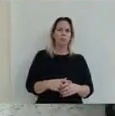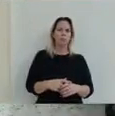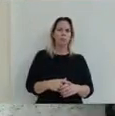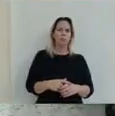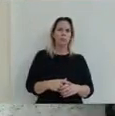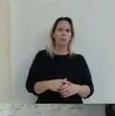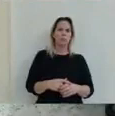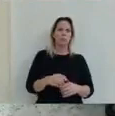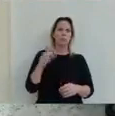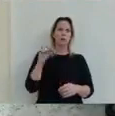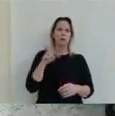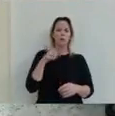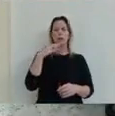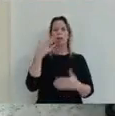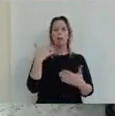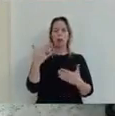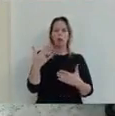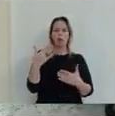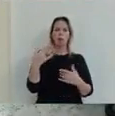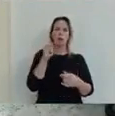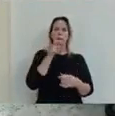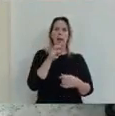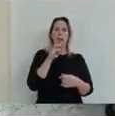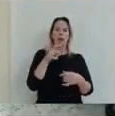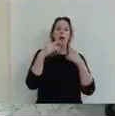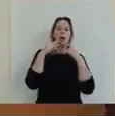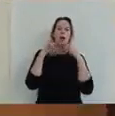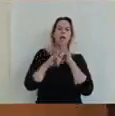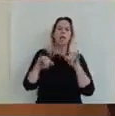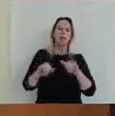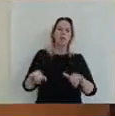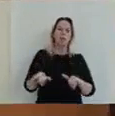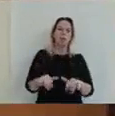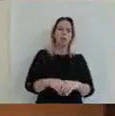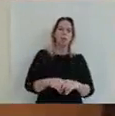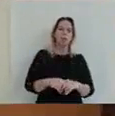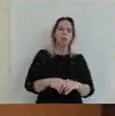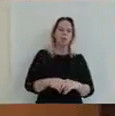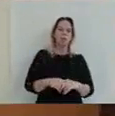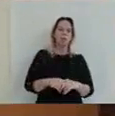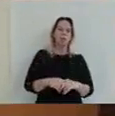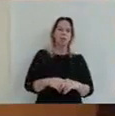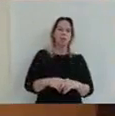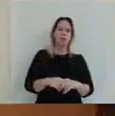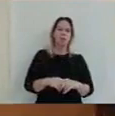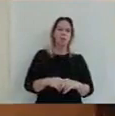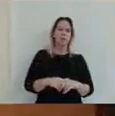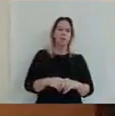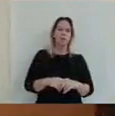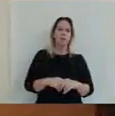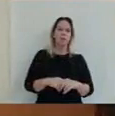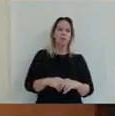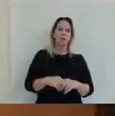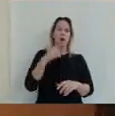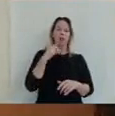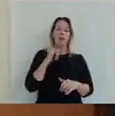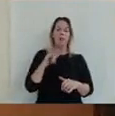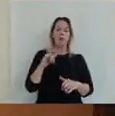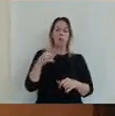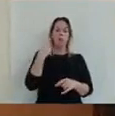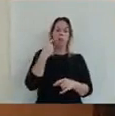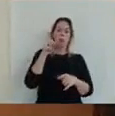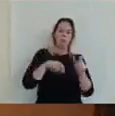una palabra, información. La información uno la puede tener preguntando de última si no se